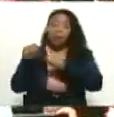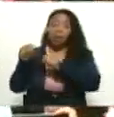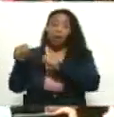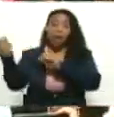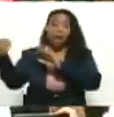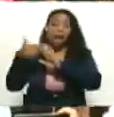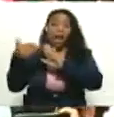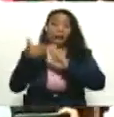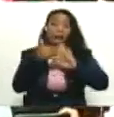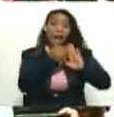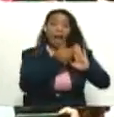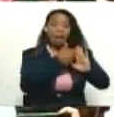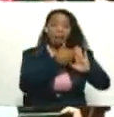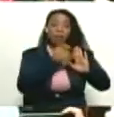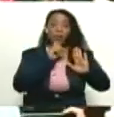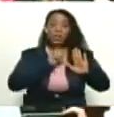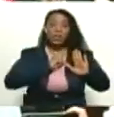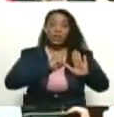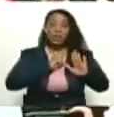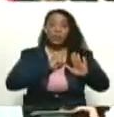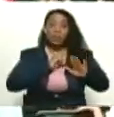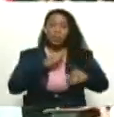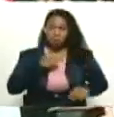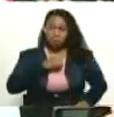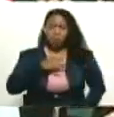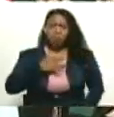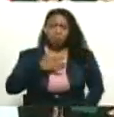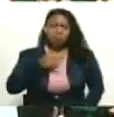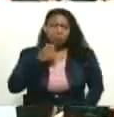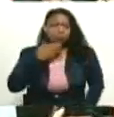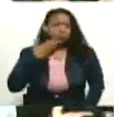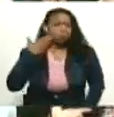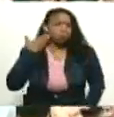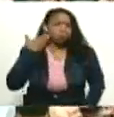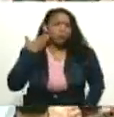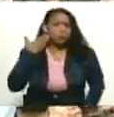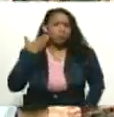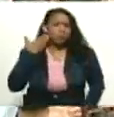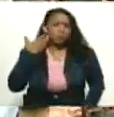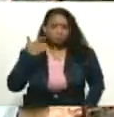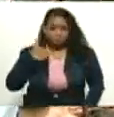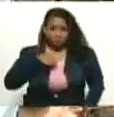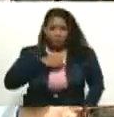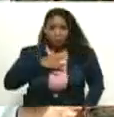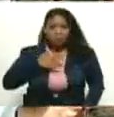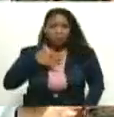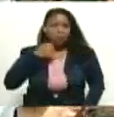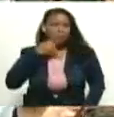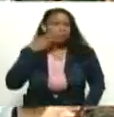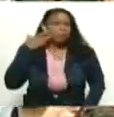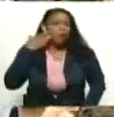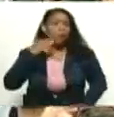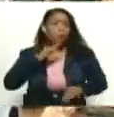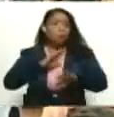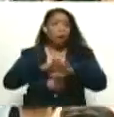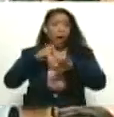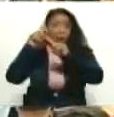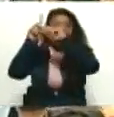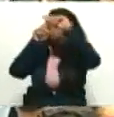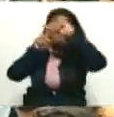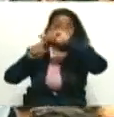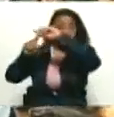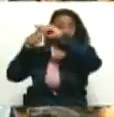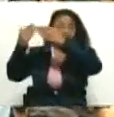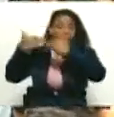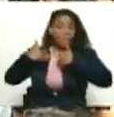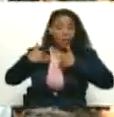ataca. Sintámonos orgullosos. Sintámonos orgullosos de ser blancos del imperialismo norteamericano.